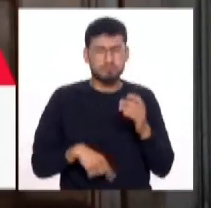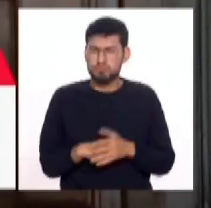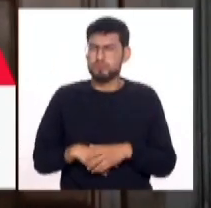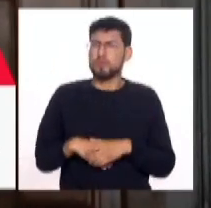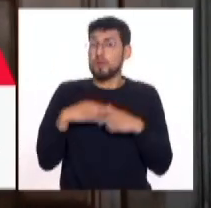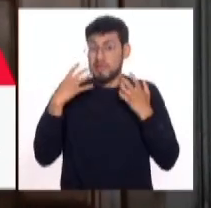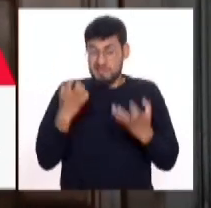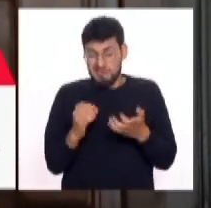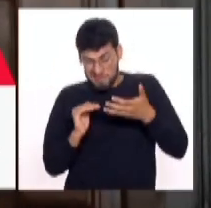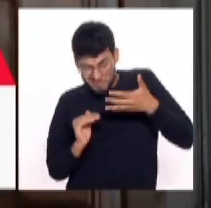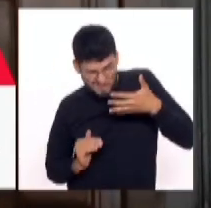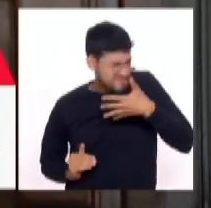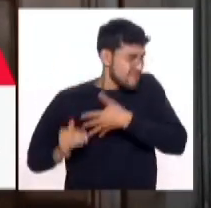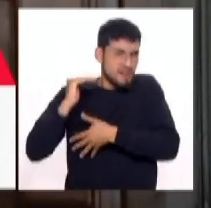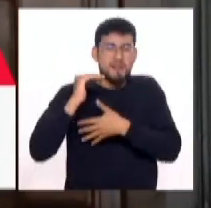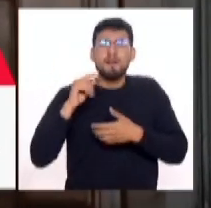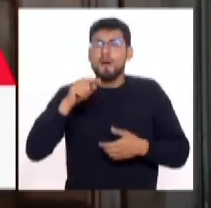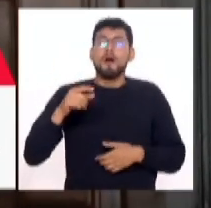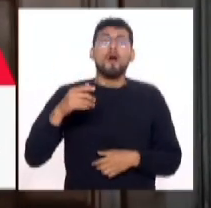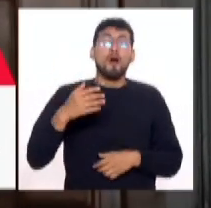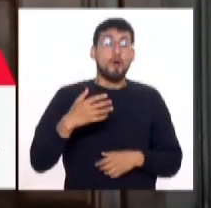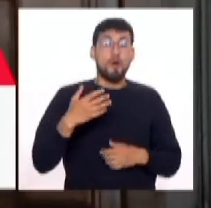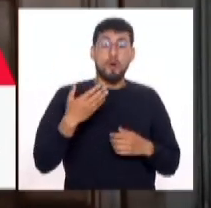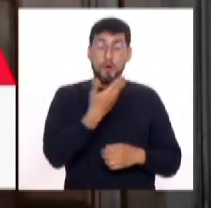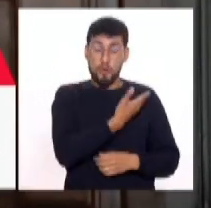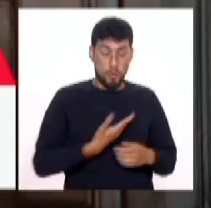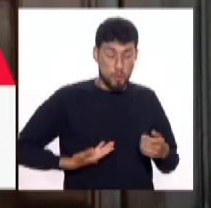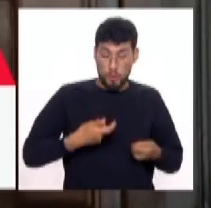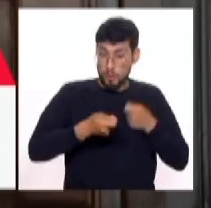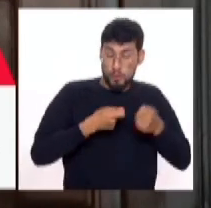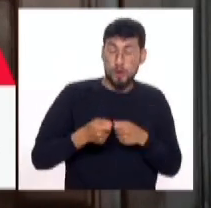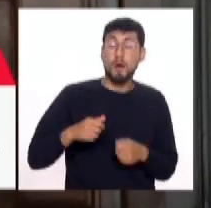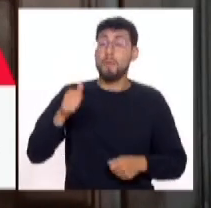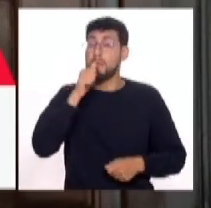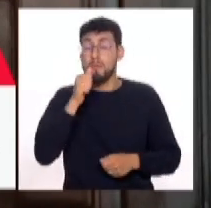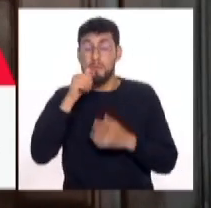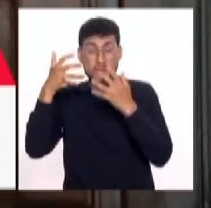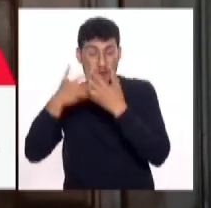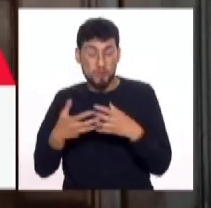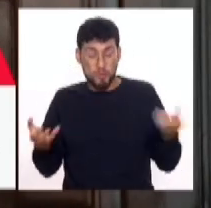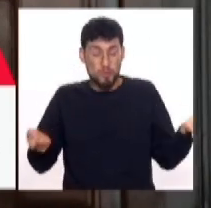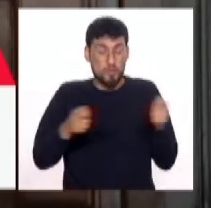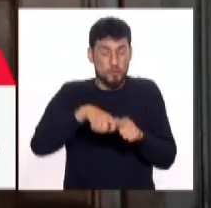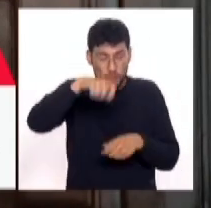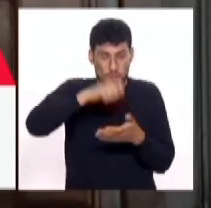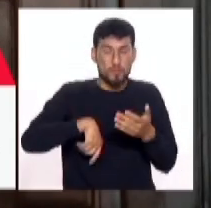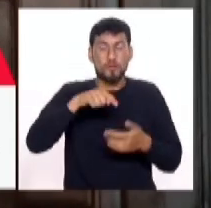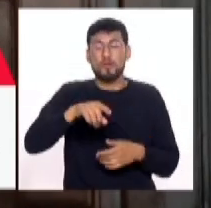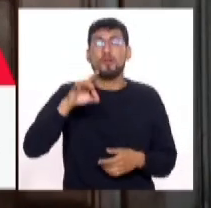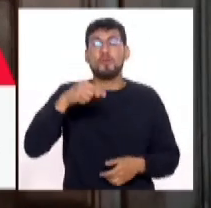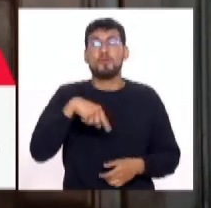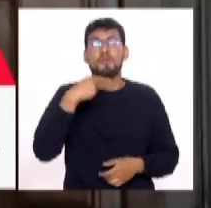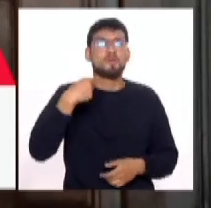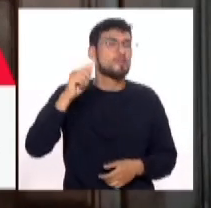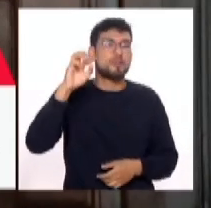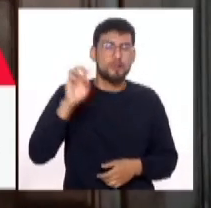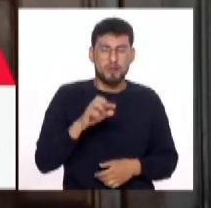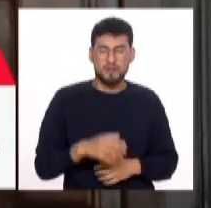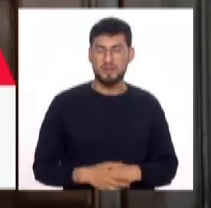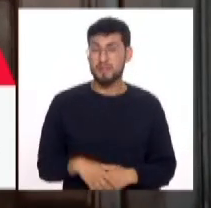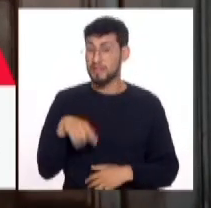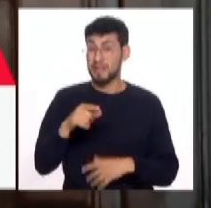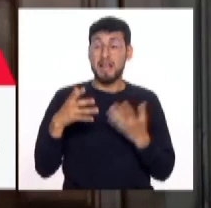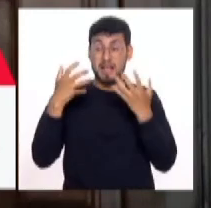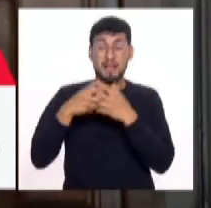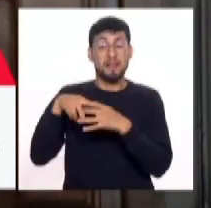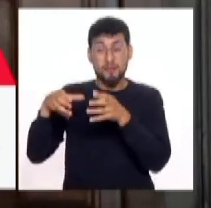récord histórico en materia de asociaciones público-privadas con cerca de $8,000 millones. En ese sentido, el equipo de Proinversión, de la mano con los sectores